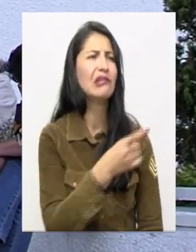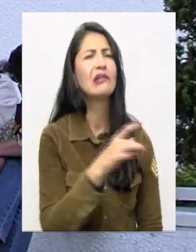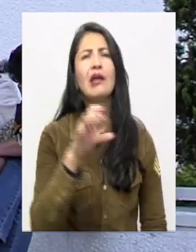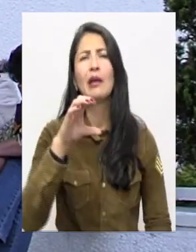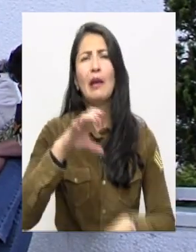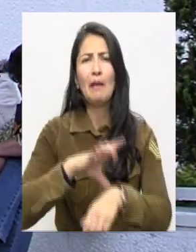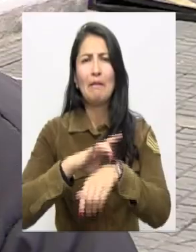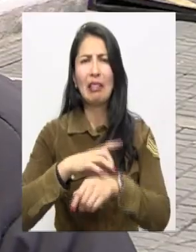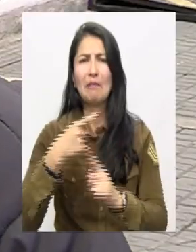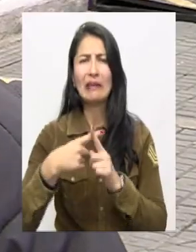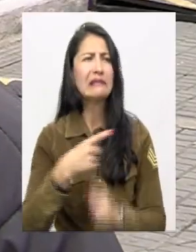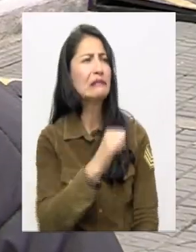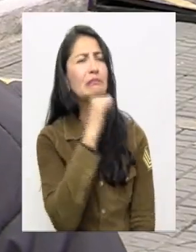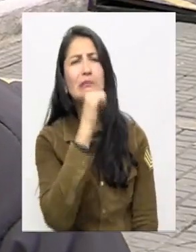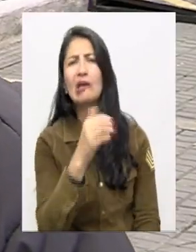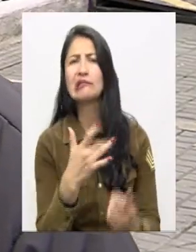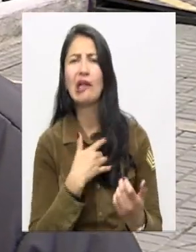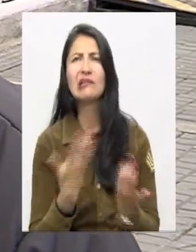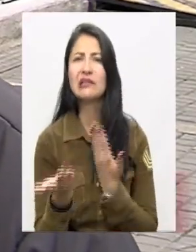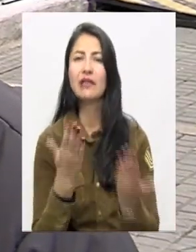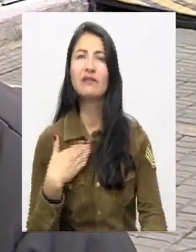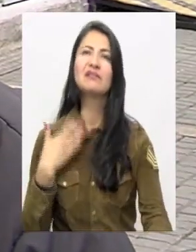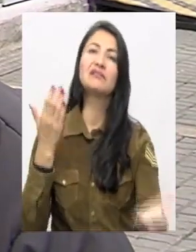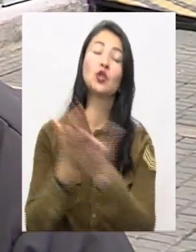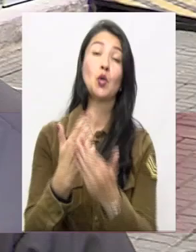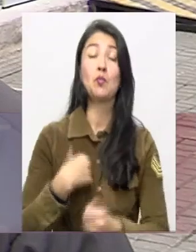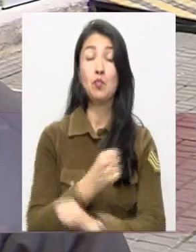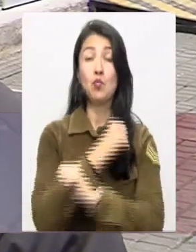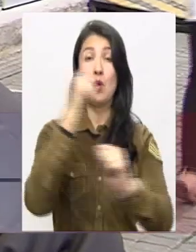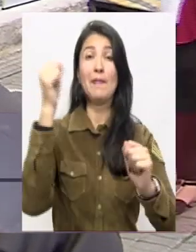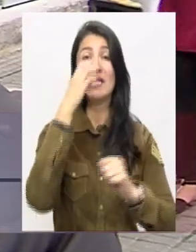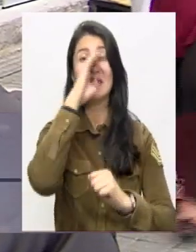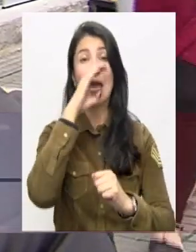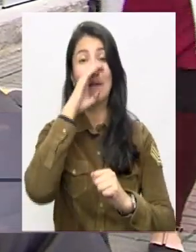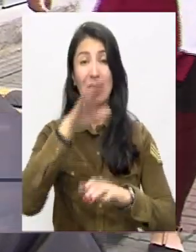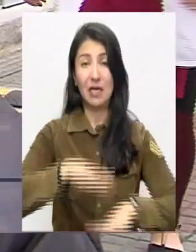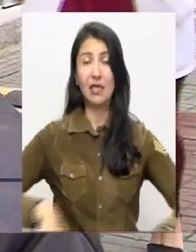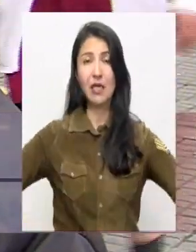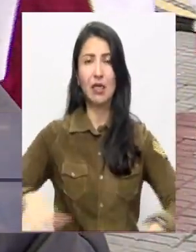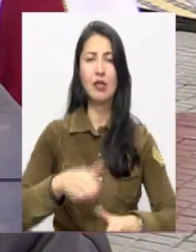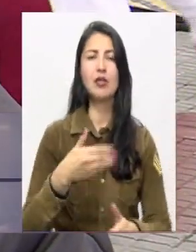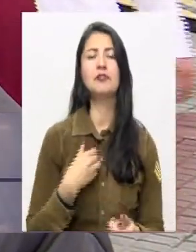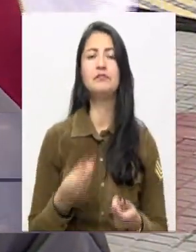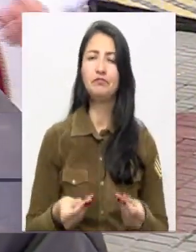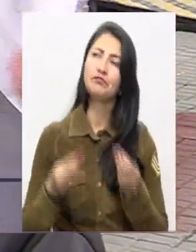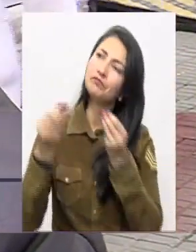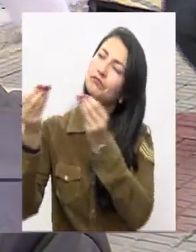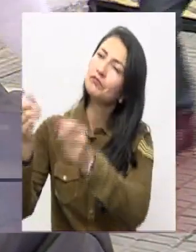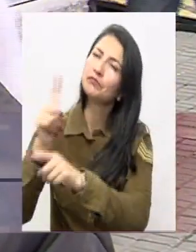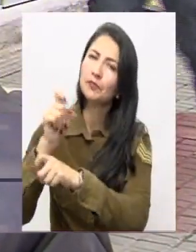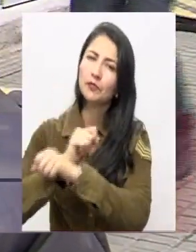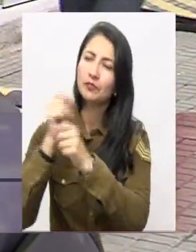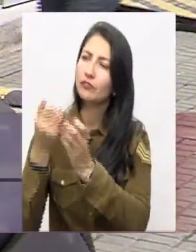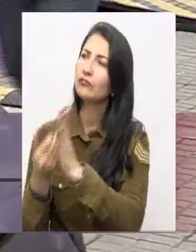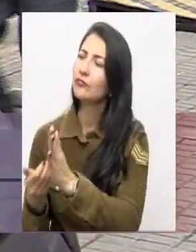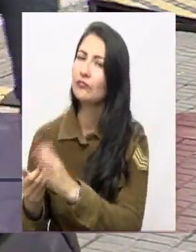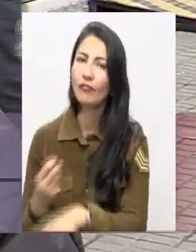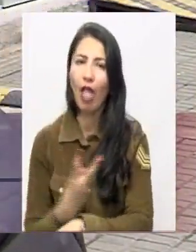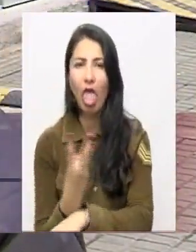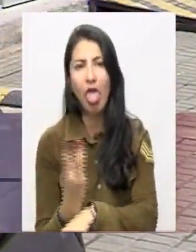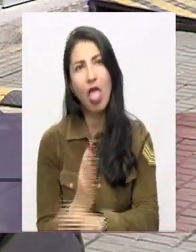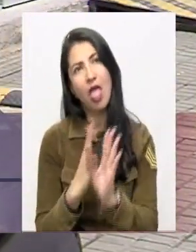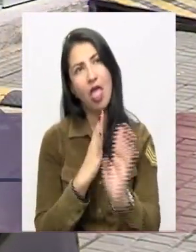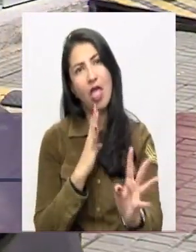que reciben. Esta mañana llegué a las 6 a Chapinero. Me dieron esto y vengo acá y acá 3 horas y me dio otra